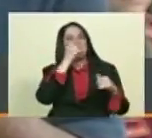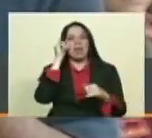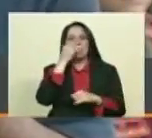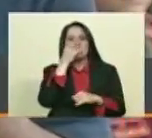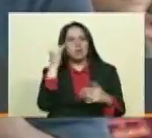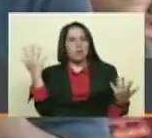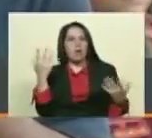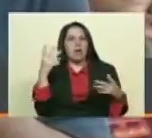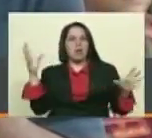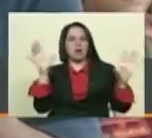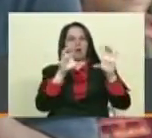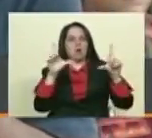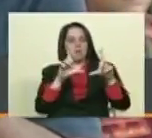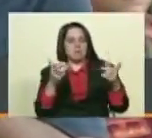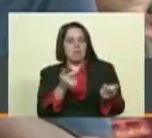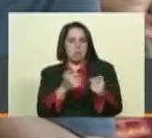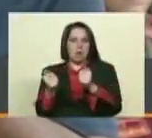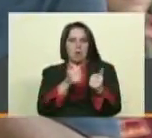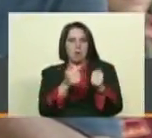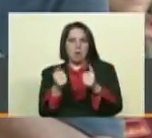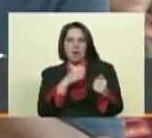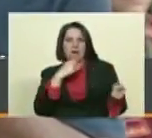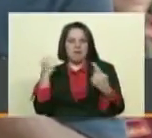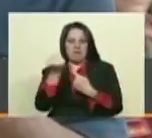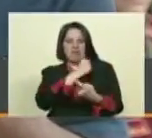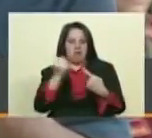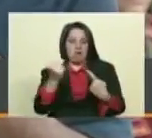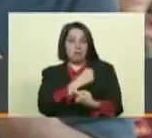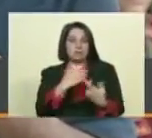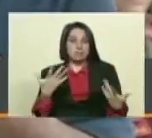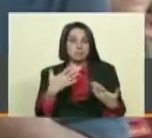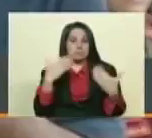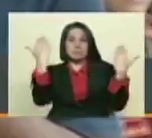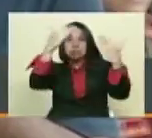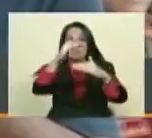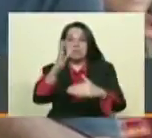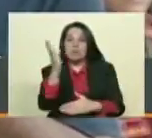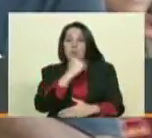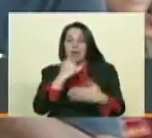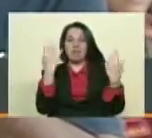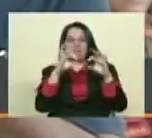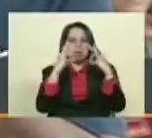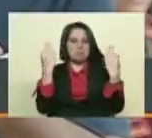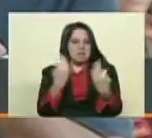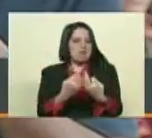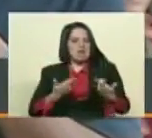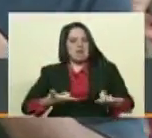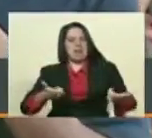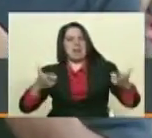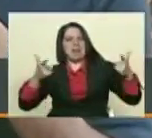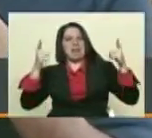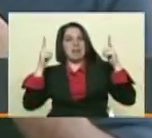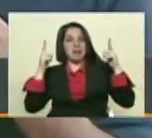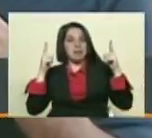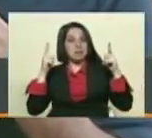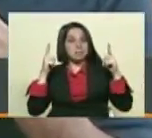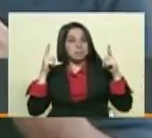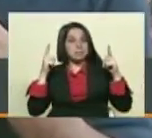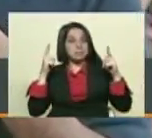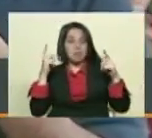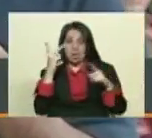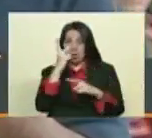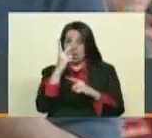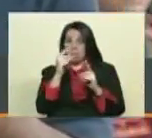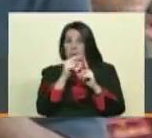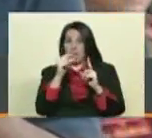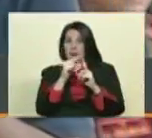juegos, los videojuegos violentos, la ausencia de límites en la familia, la característica, si hubiera que definir en dos